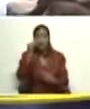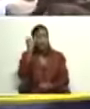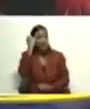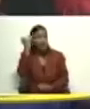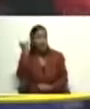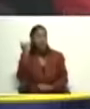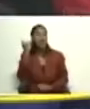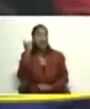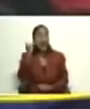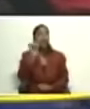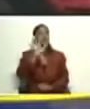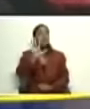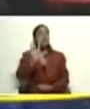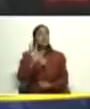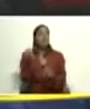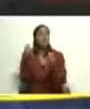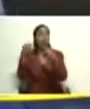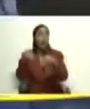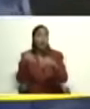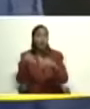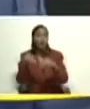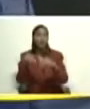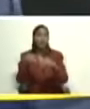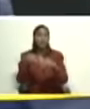consensos, y ahora los estoy llamando a ustedes